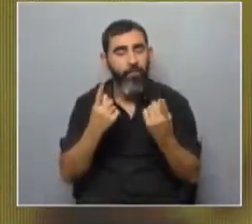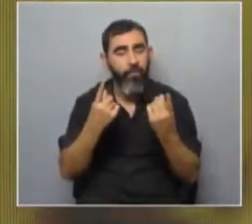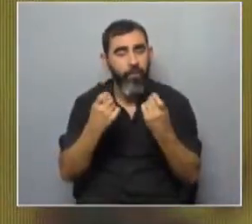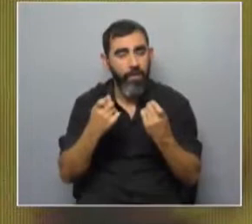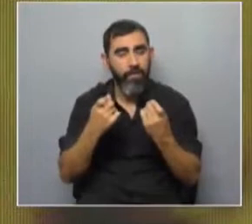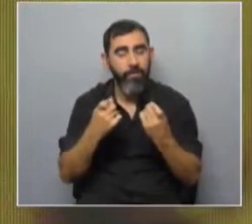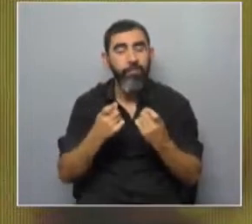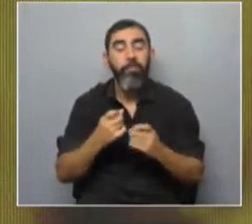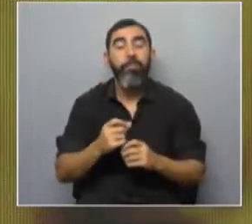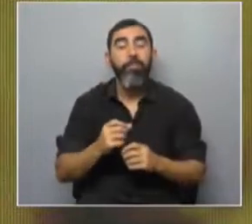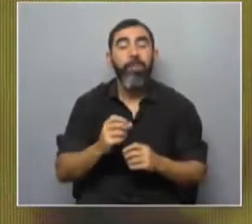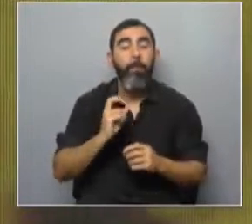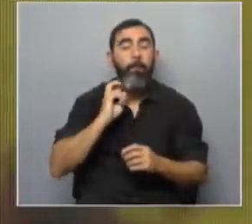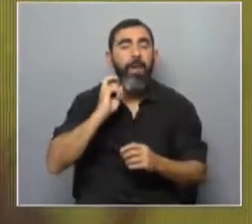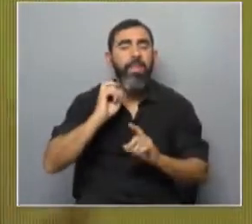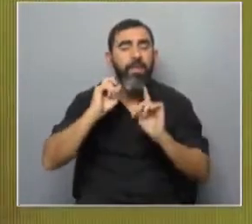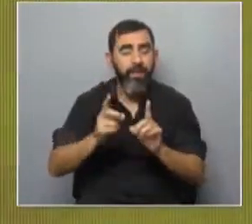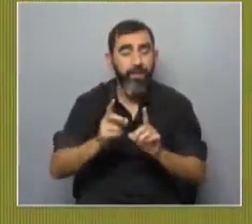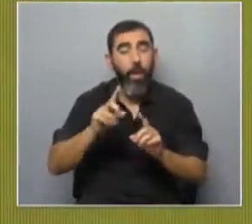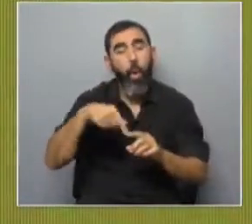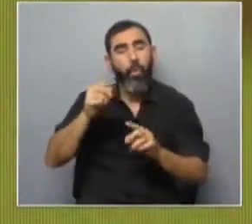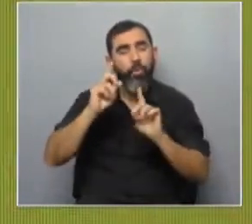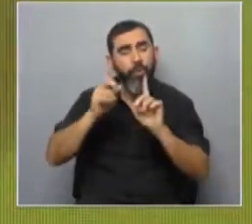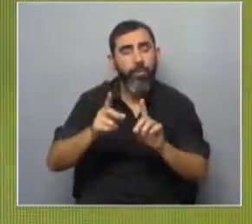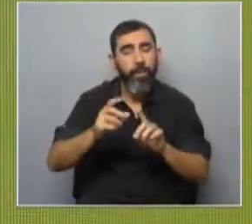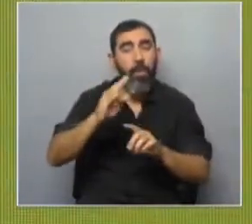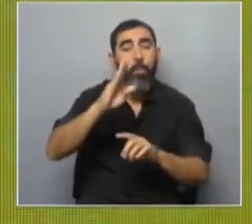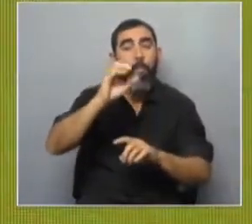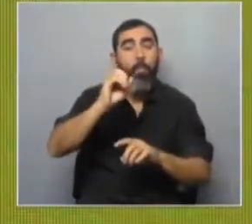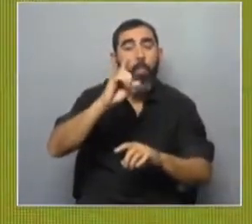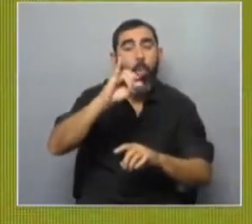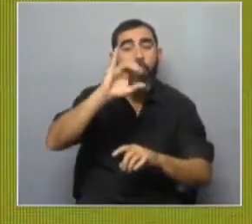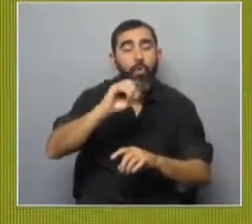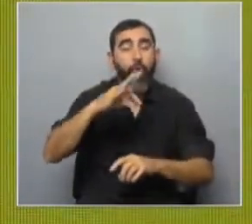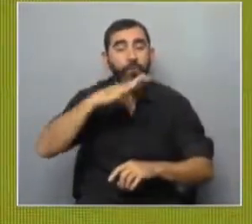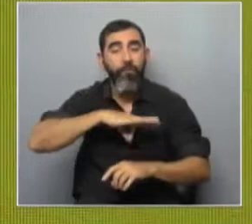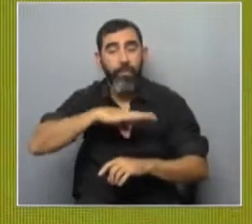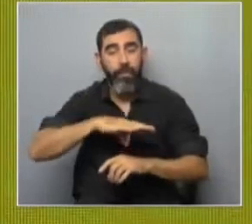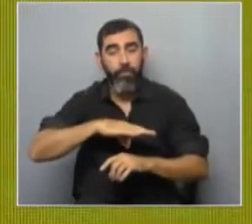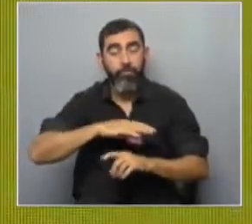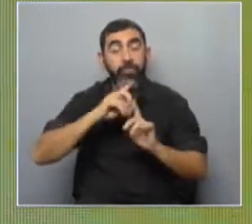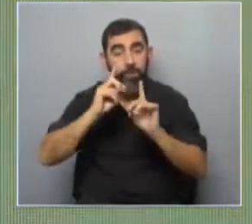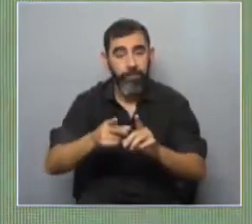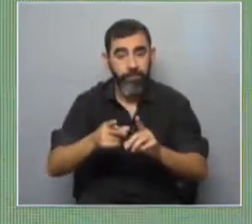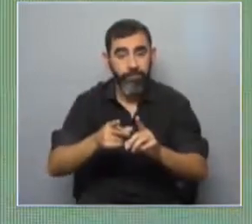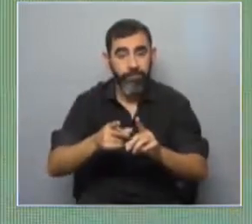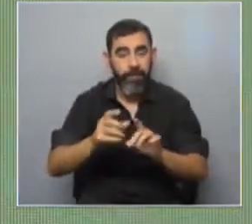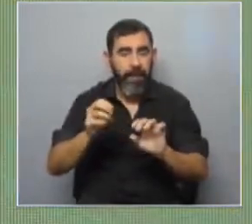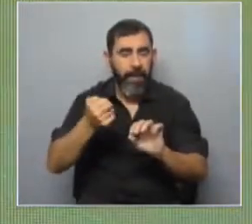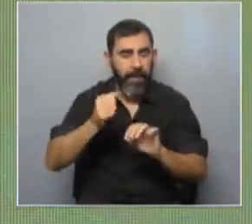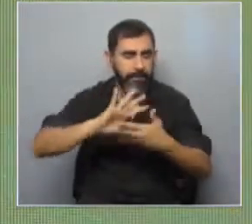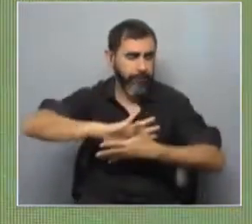meningitis aséptica y también un enterovirus era el poliovirus, ¿no? Que generaba la poliomielitis, que está